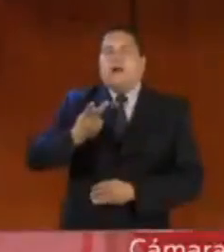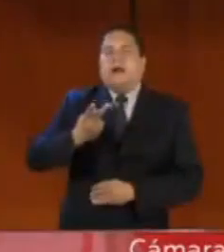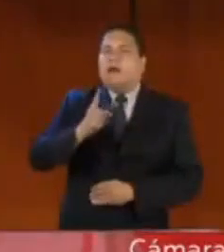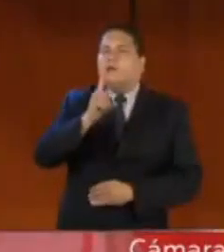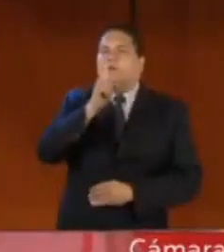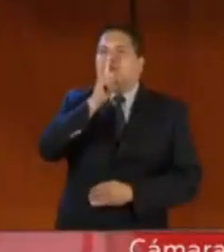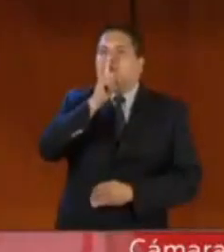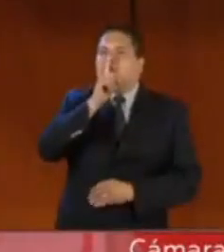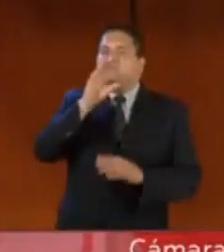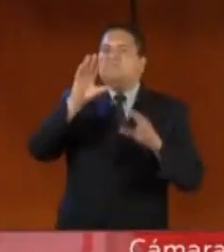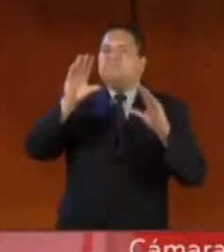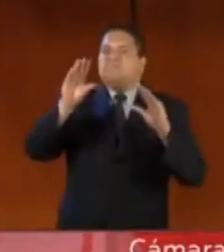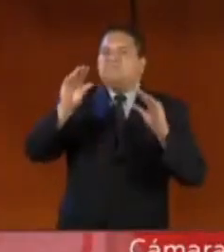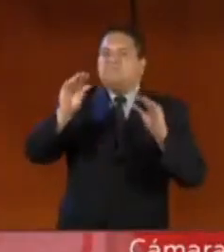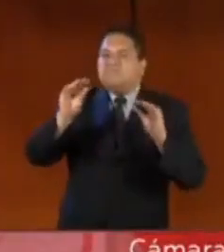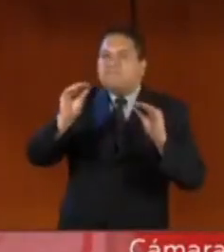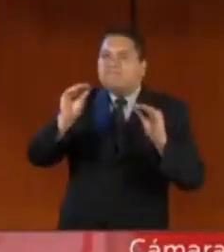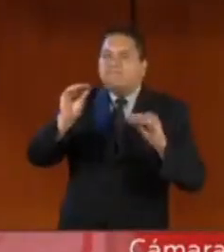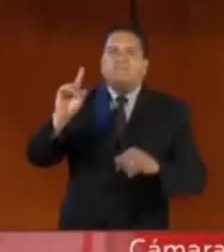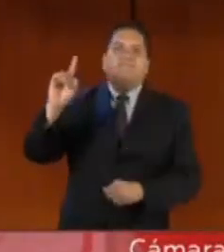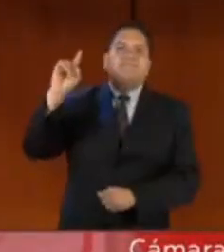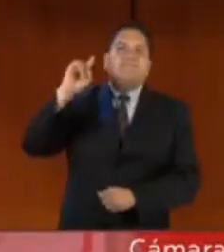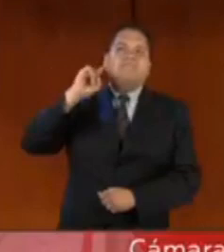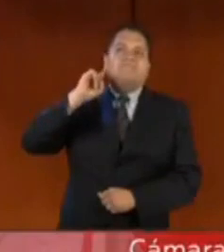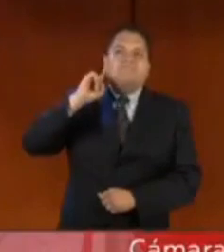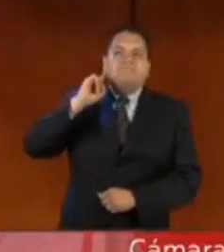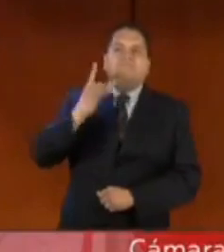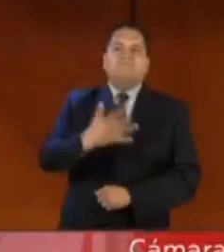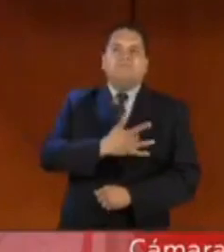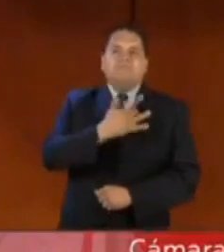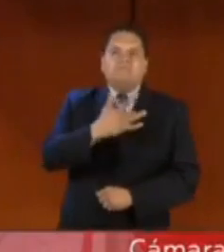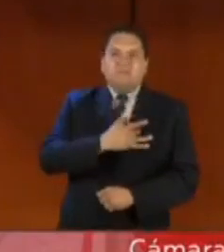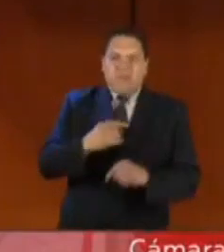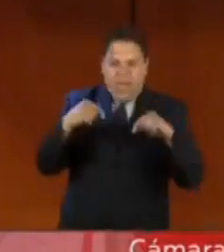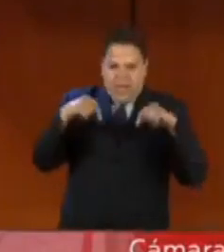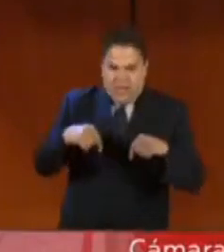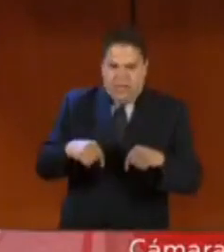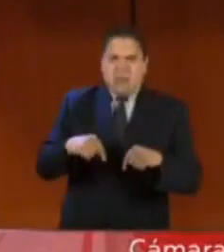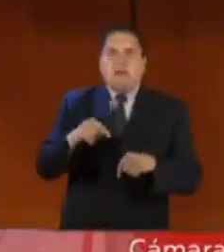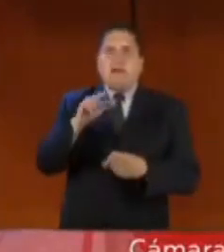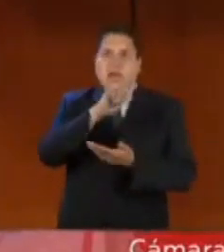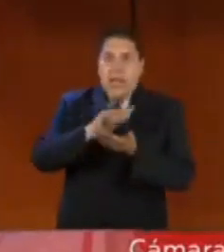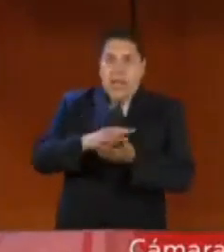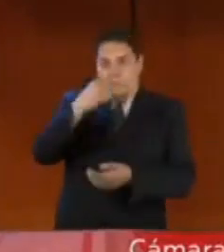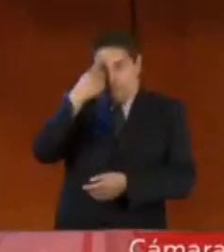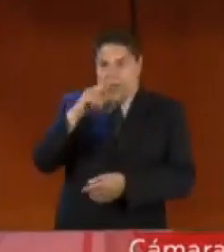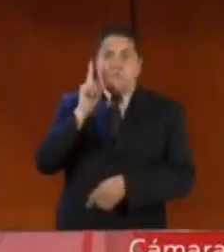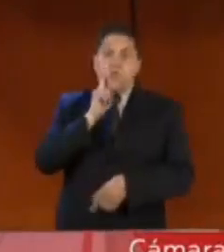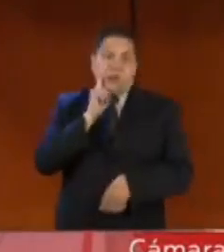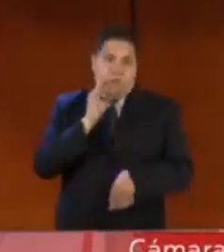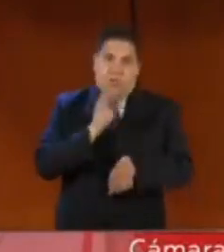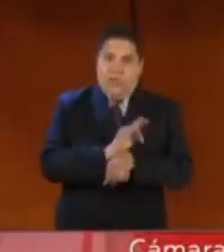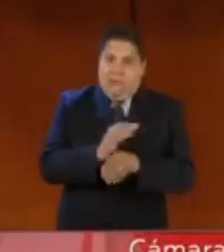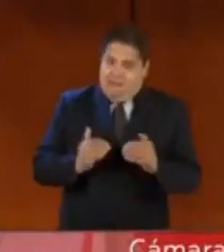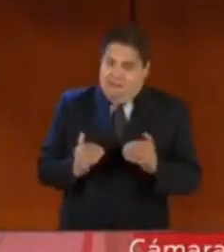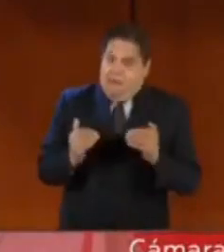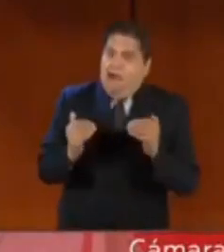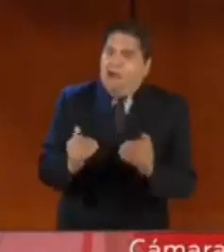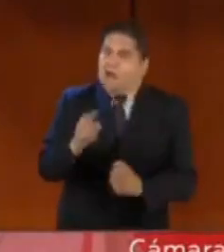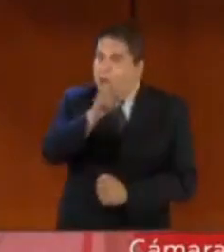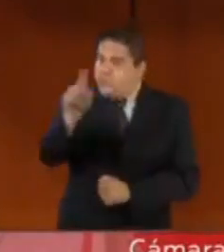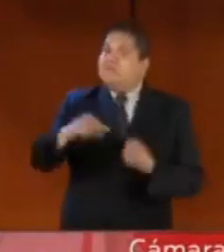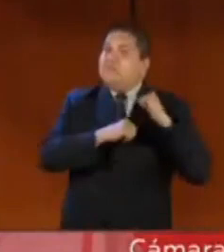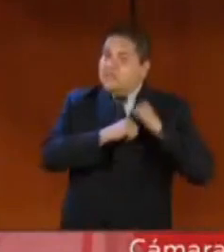también es su responsabilidad sacar adelante esta legislación y quiero hacer un llamado a todos los hombres que están aquí los que están afuera